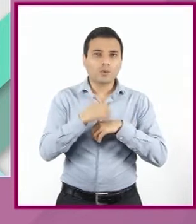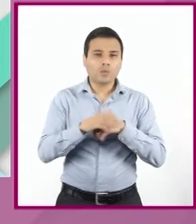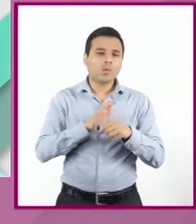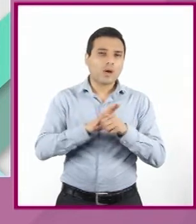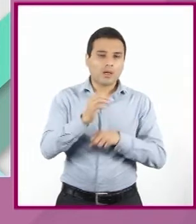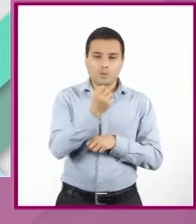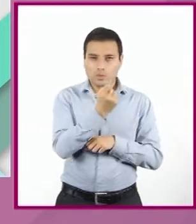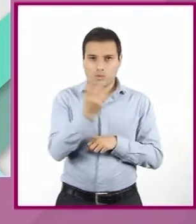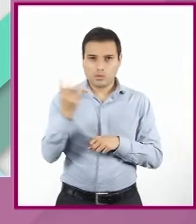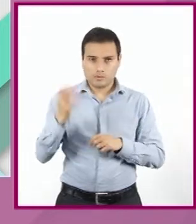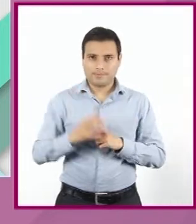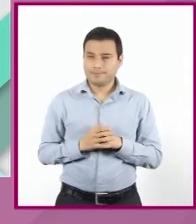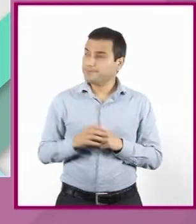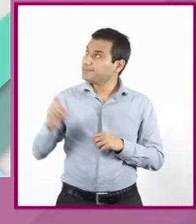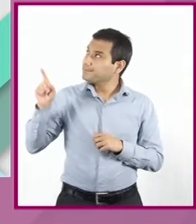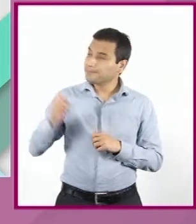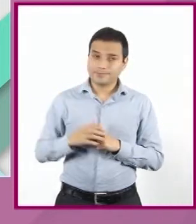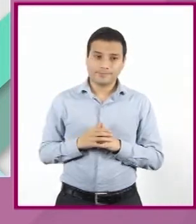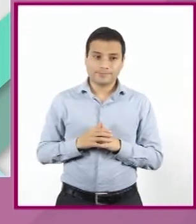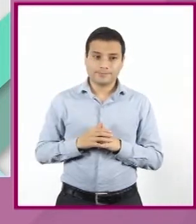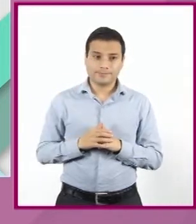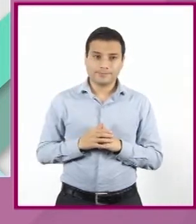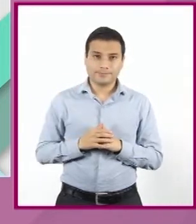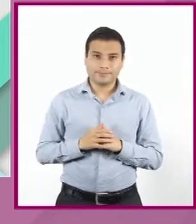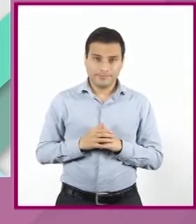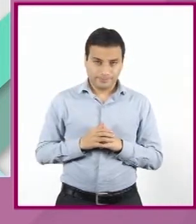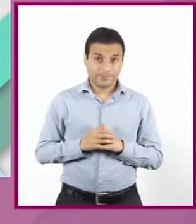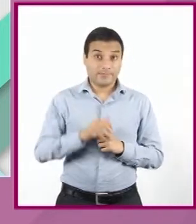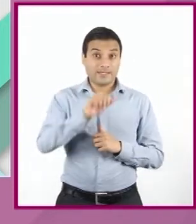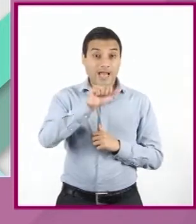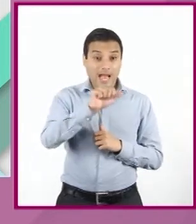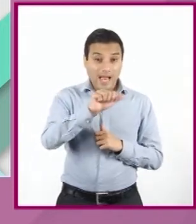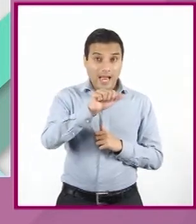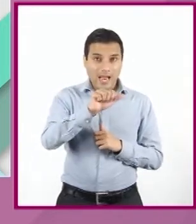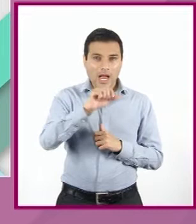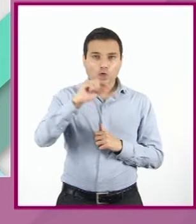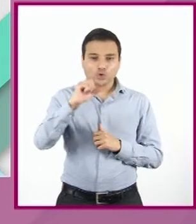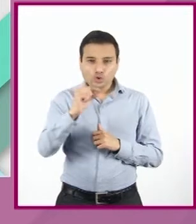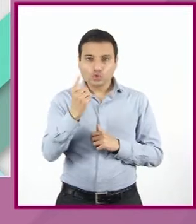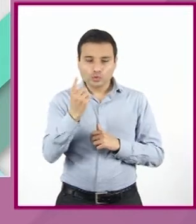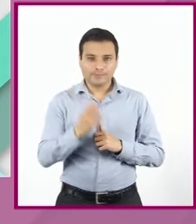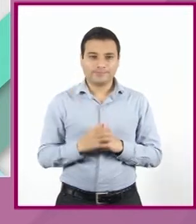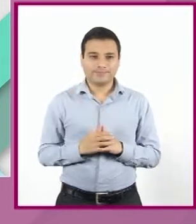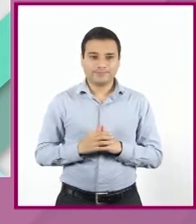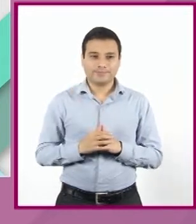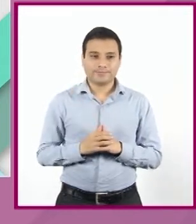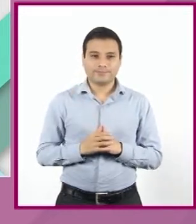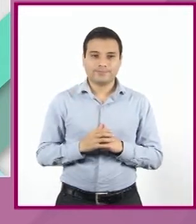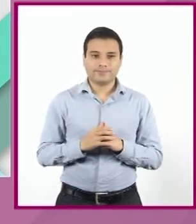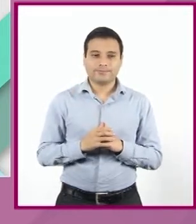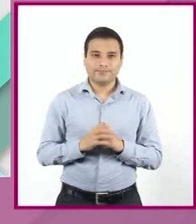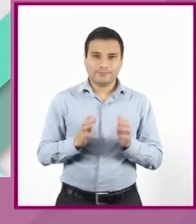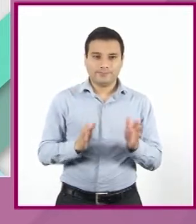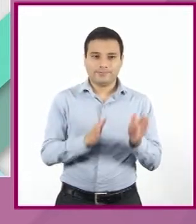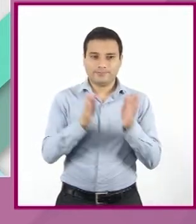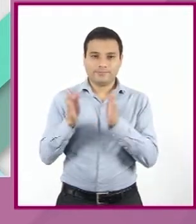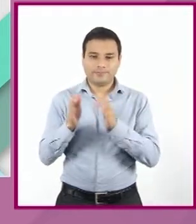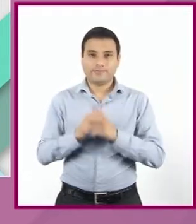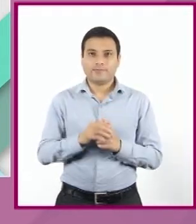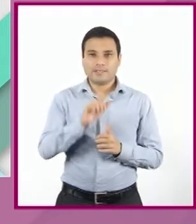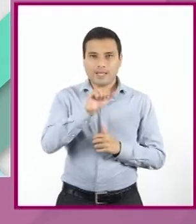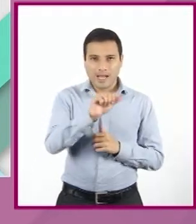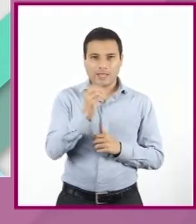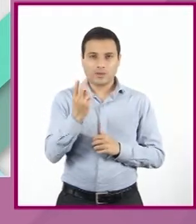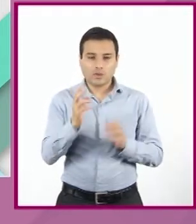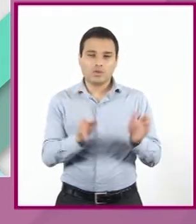decir, el término 1 es A subíndice 1, el 2 A subíndice 2 y